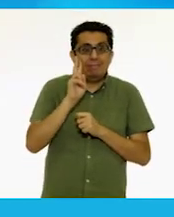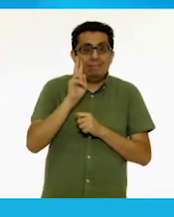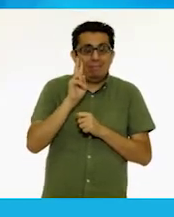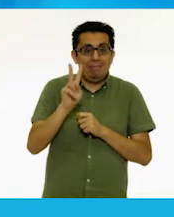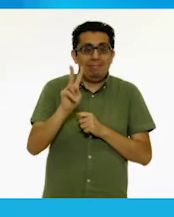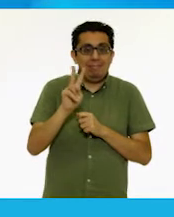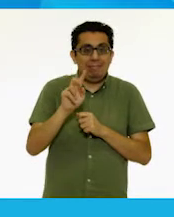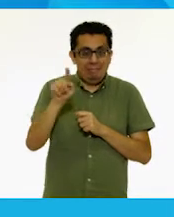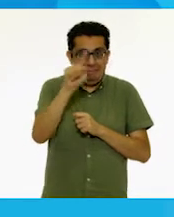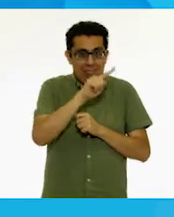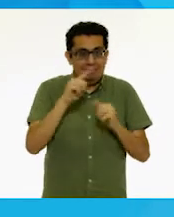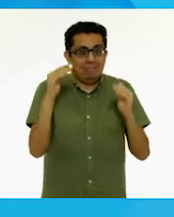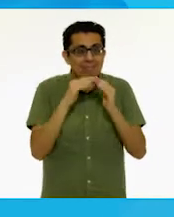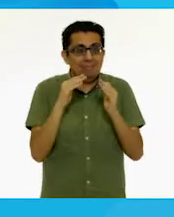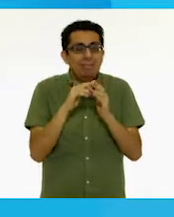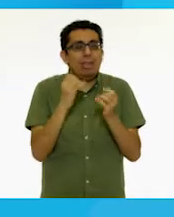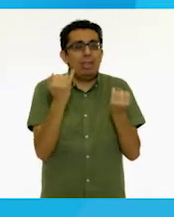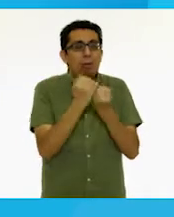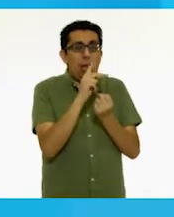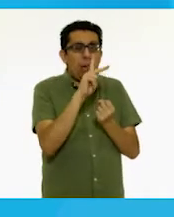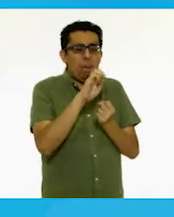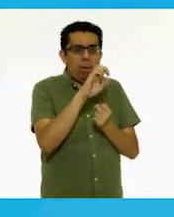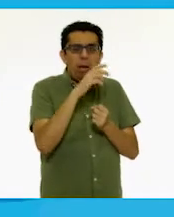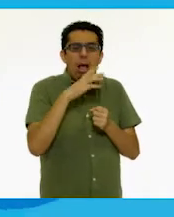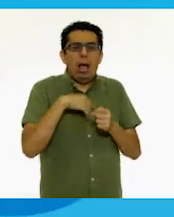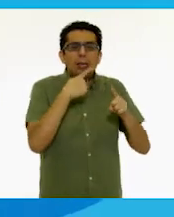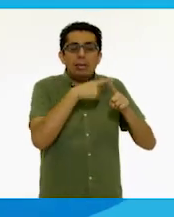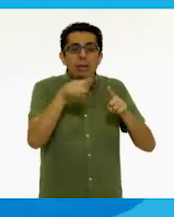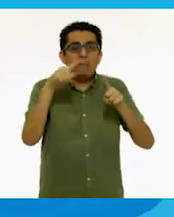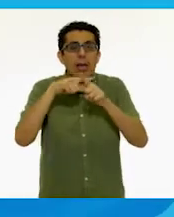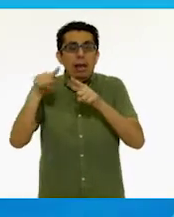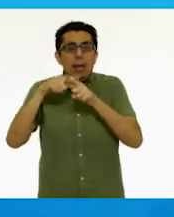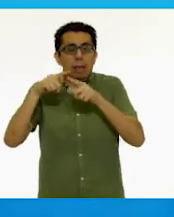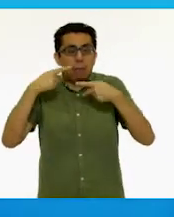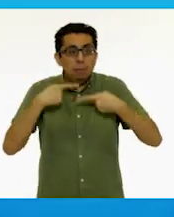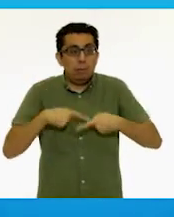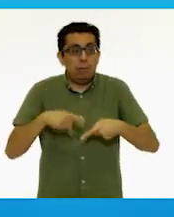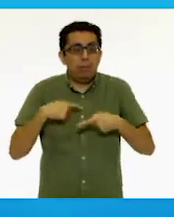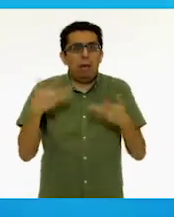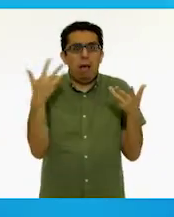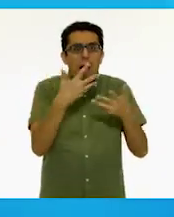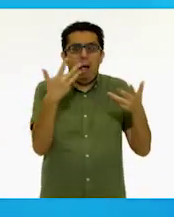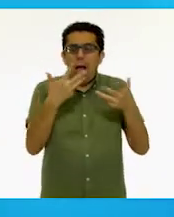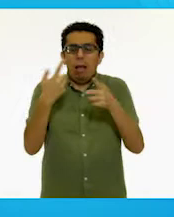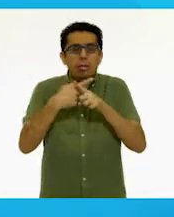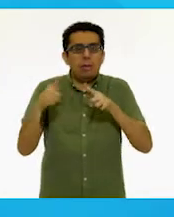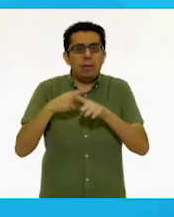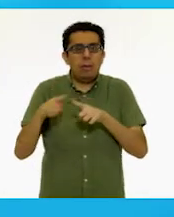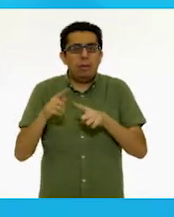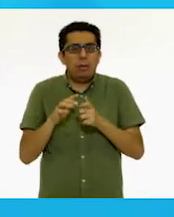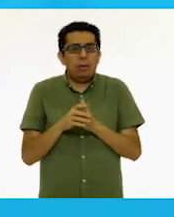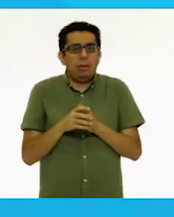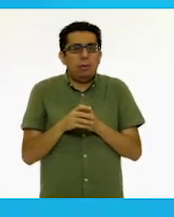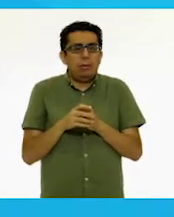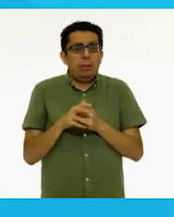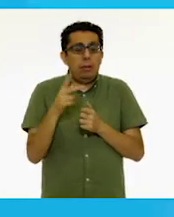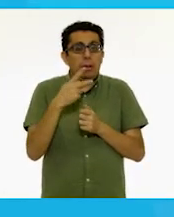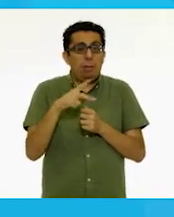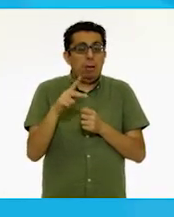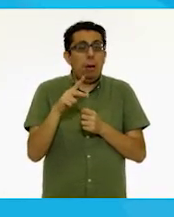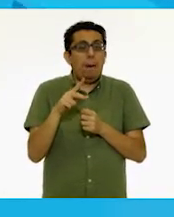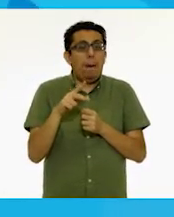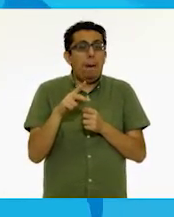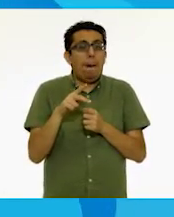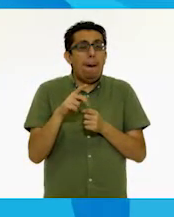puede observar perfectamente. Ay, y son muchos personajes. Son muchos. Y están haciendo muchas cosas. Exactamente. Entonces, vamos a escuchar el